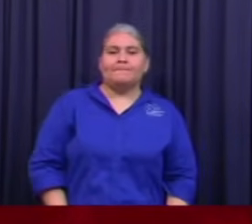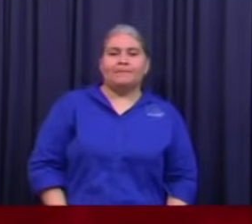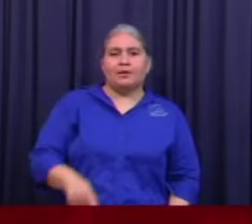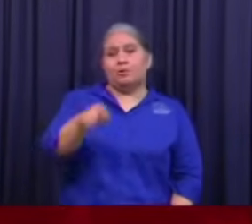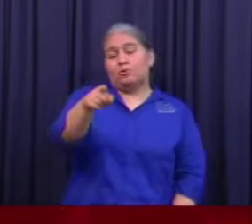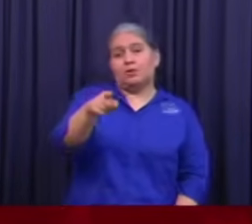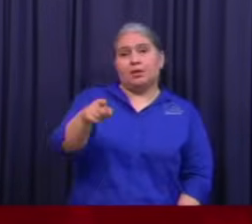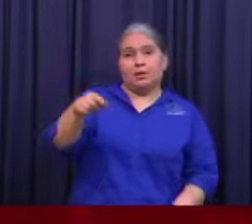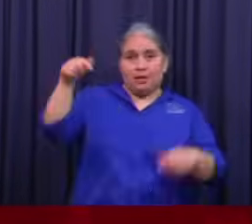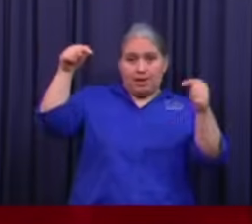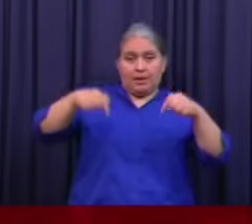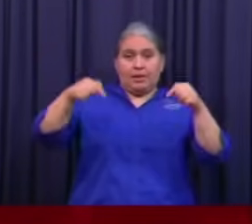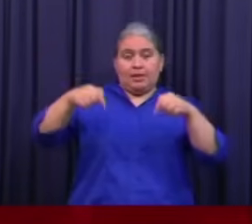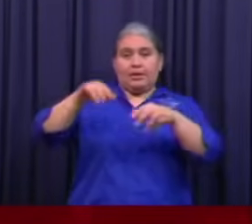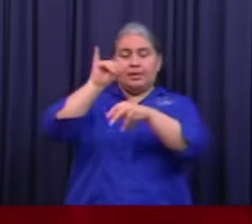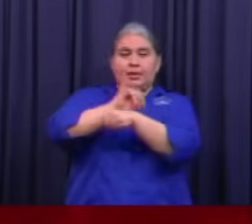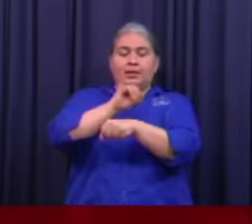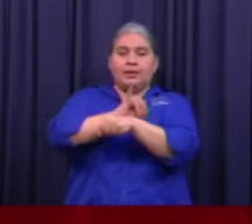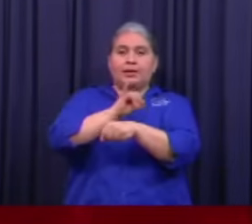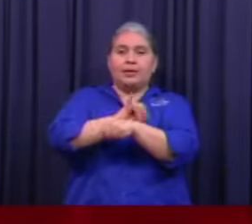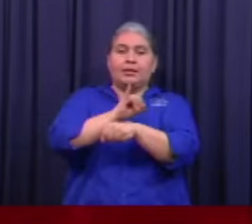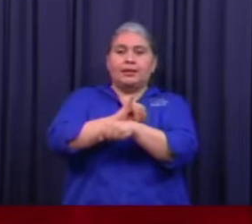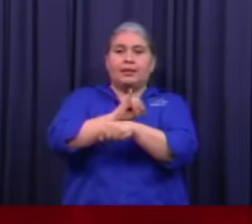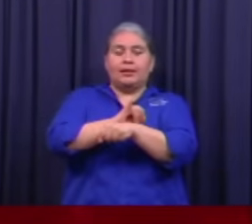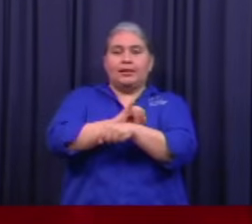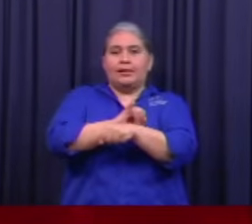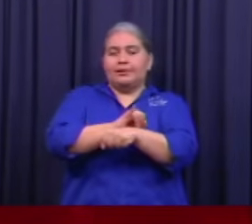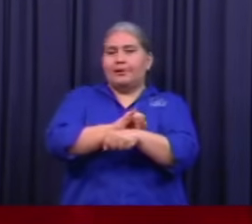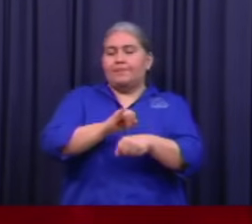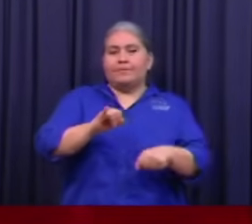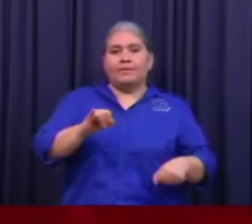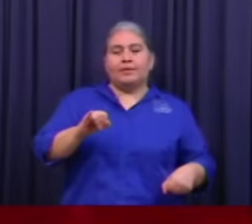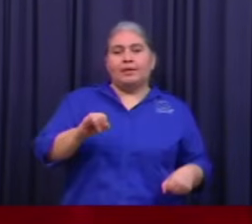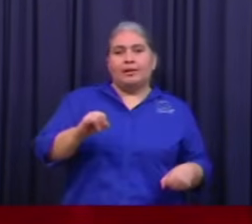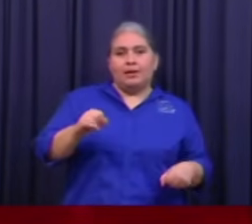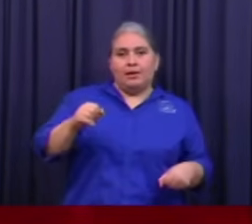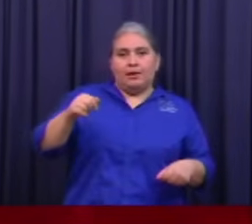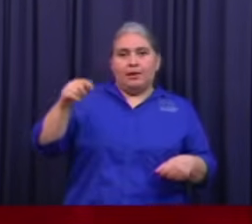yo sé que algo tenía que hacer pero no se pierda estos